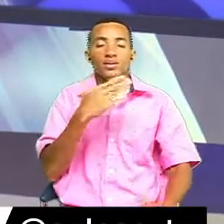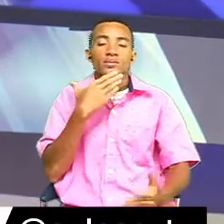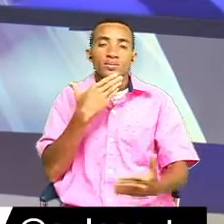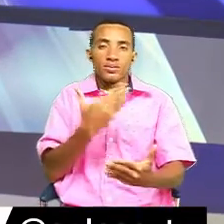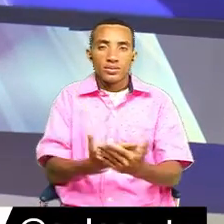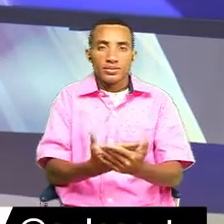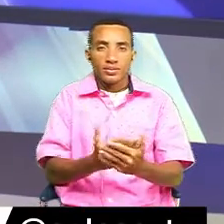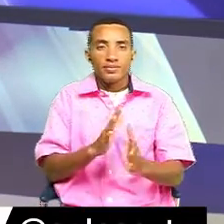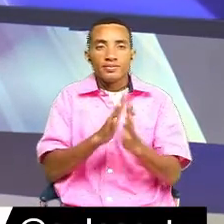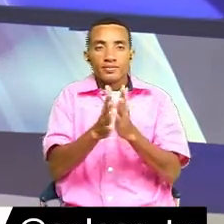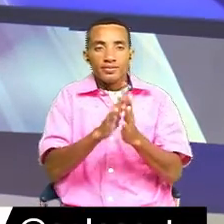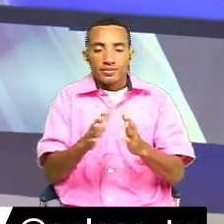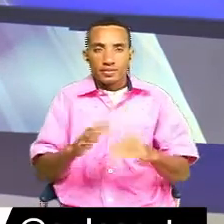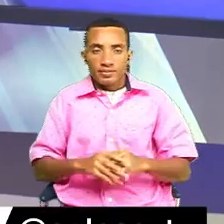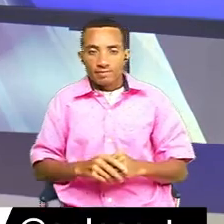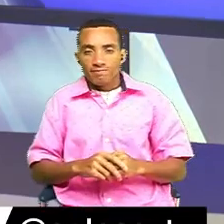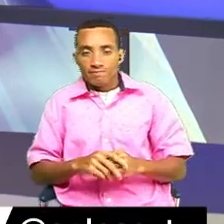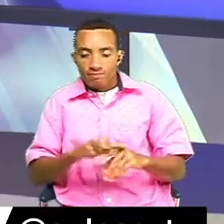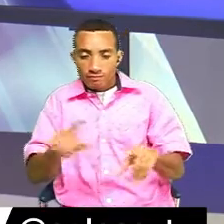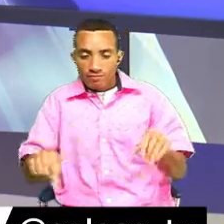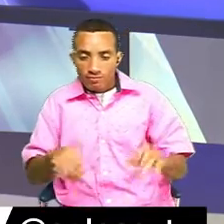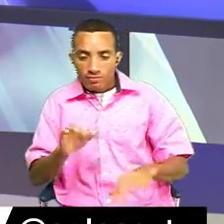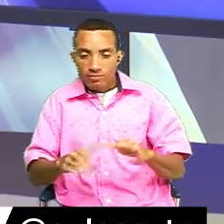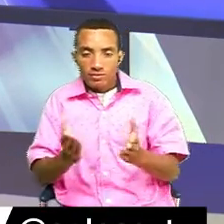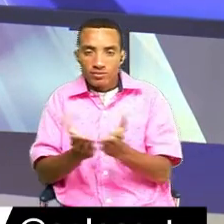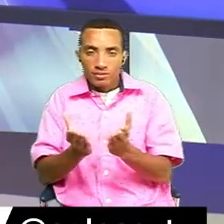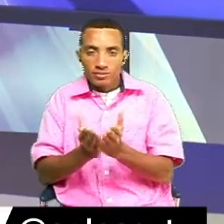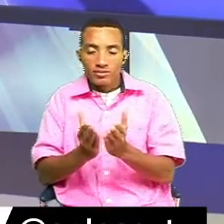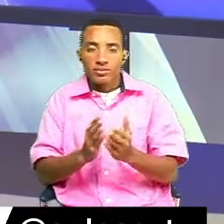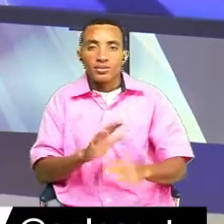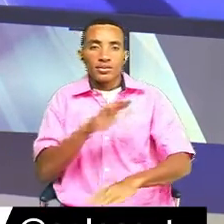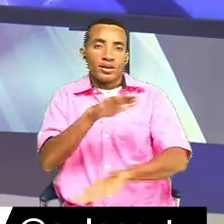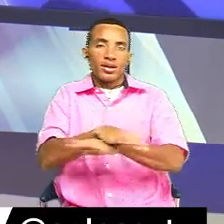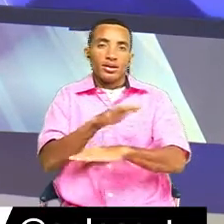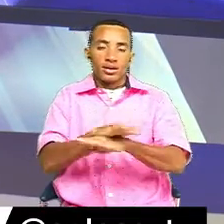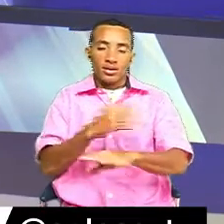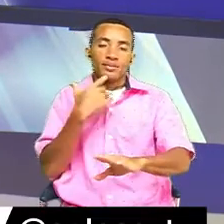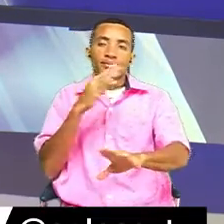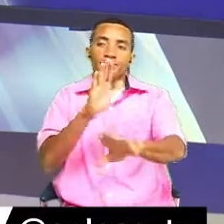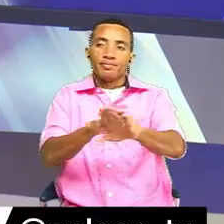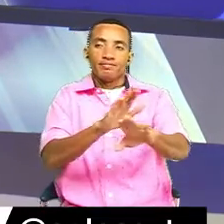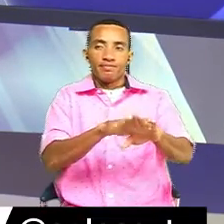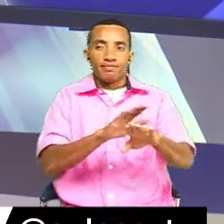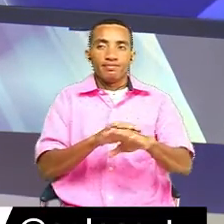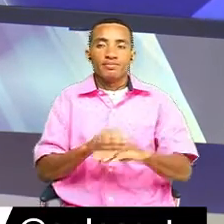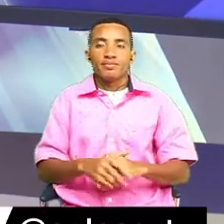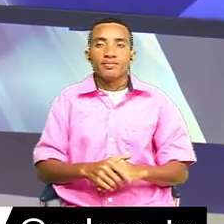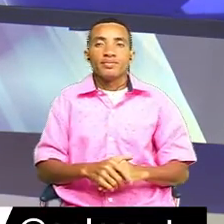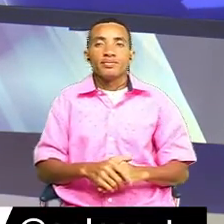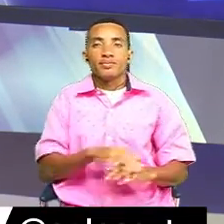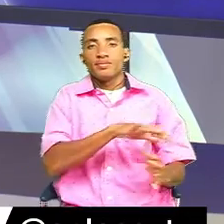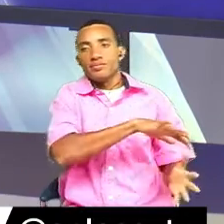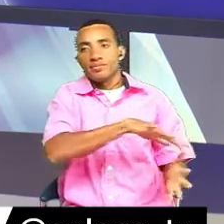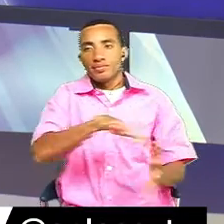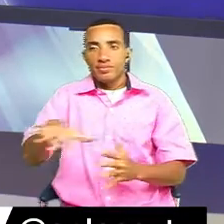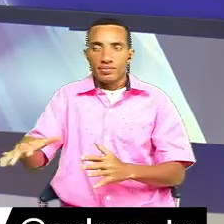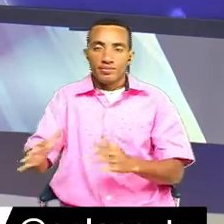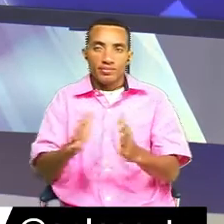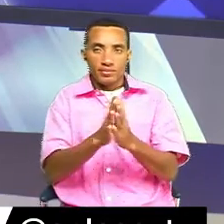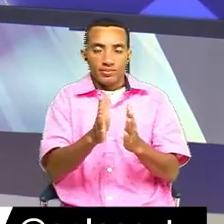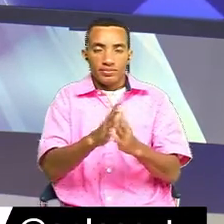del secretario de Educación, Óscar Jaramillo, quien asegura que en horas de la tarde se pronunciará al respecto. En otras noticias, a continuación